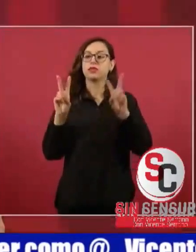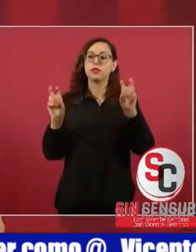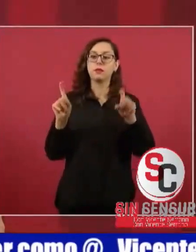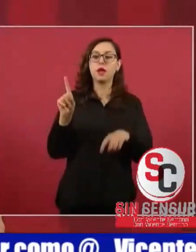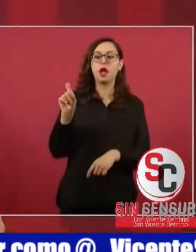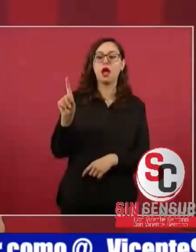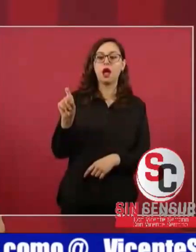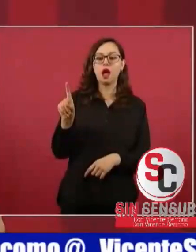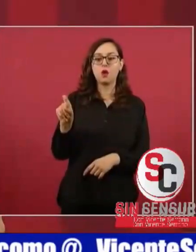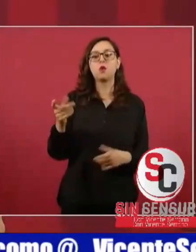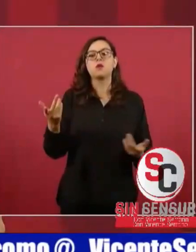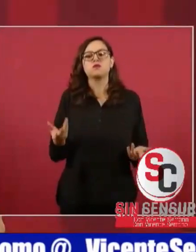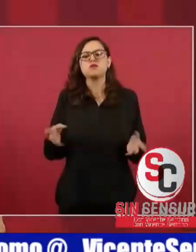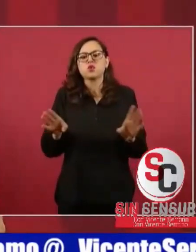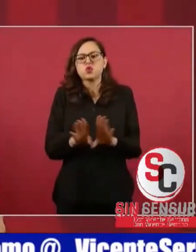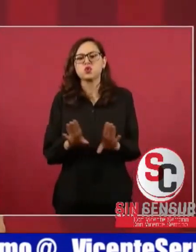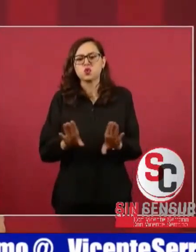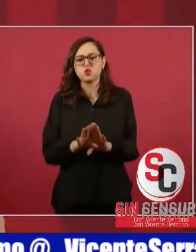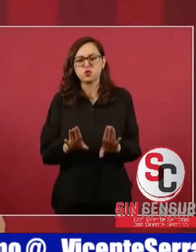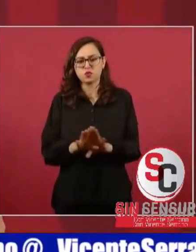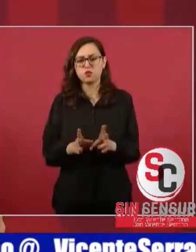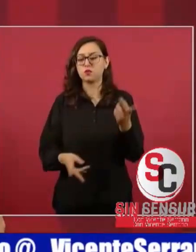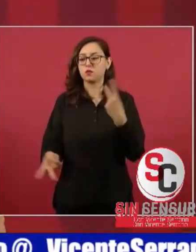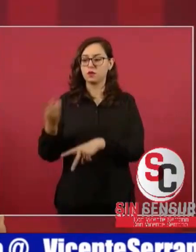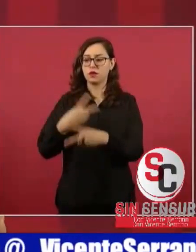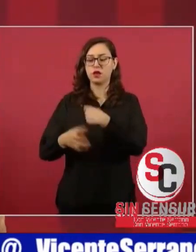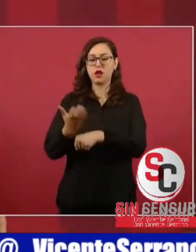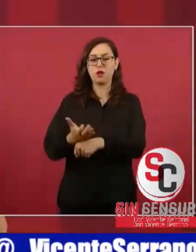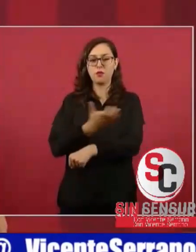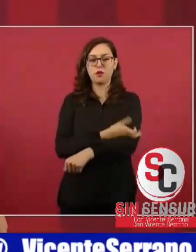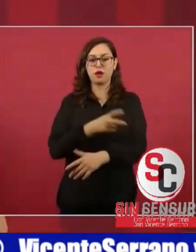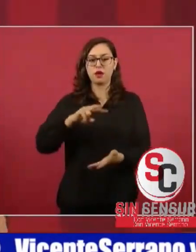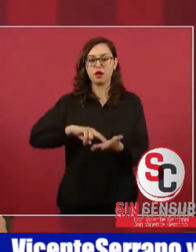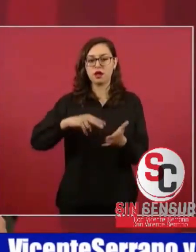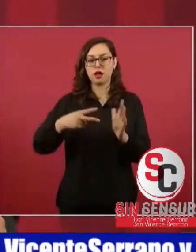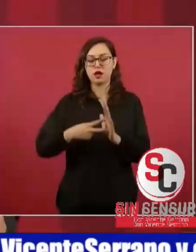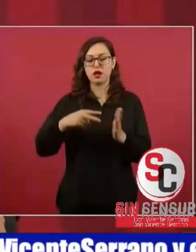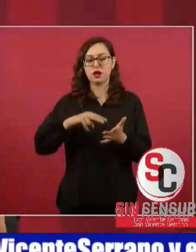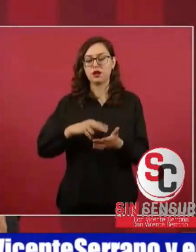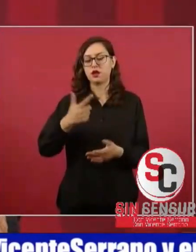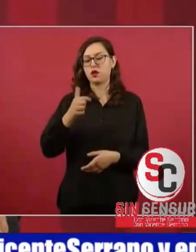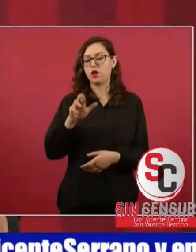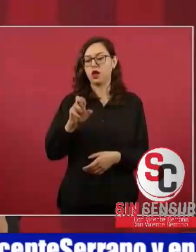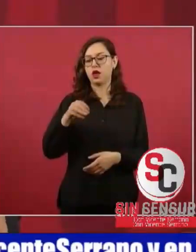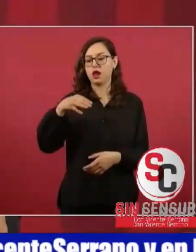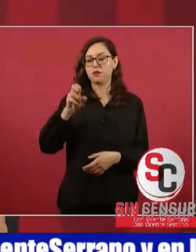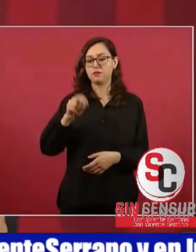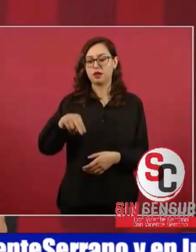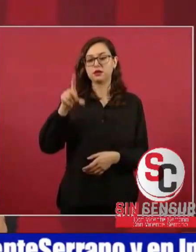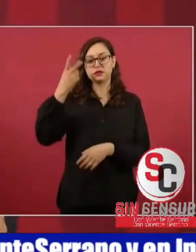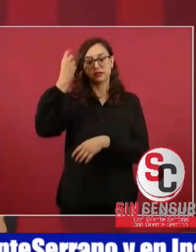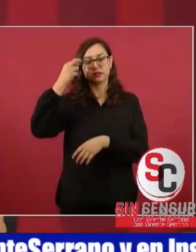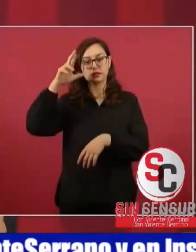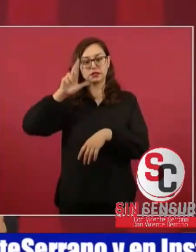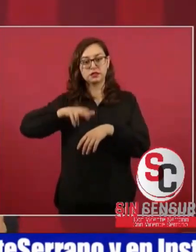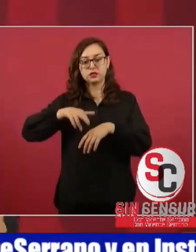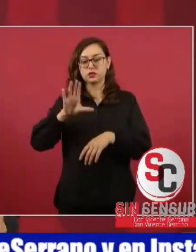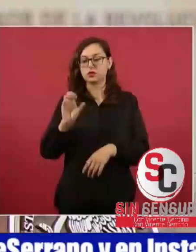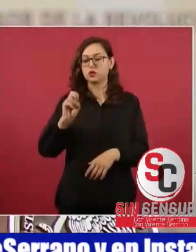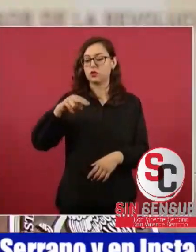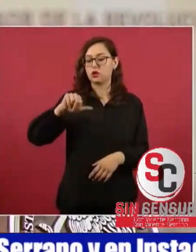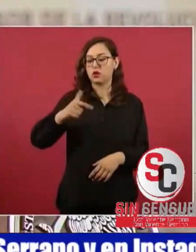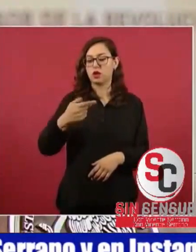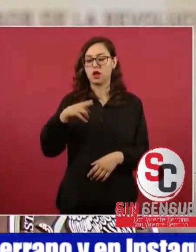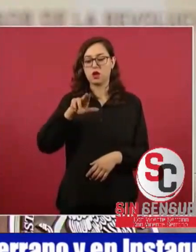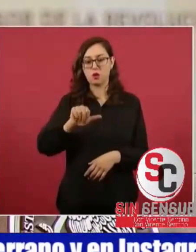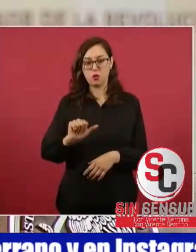a Donald Trump, que prácticamente ningún mandante en el mundo lo pudo lograr. Y ahora con